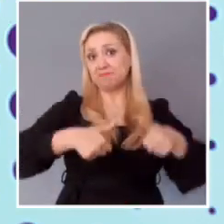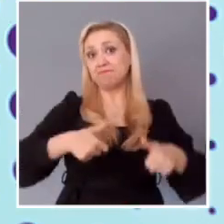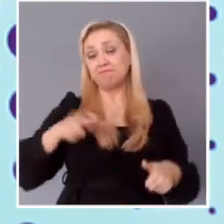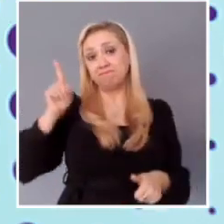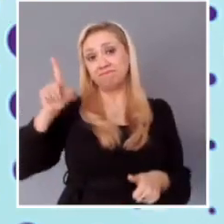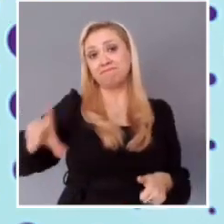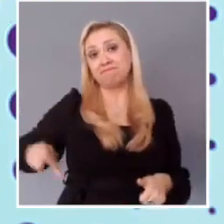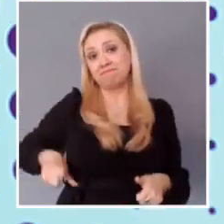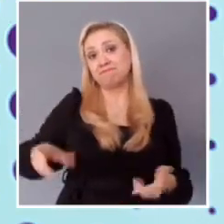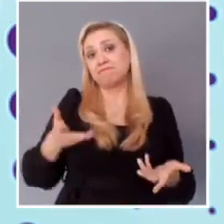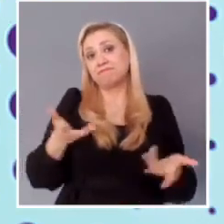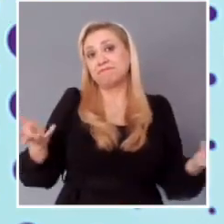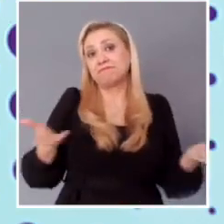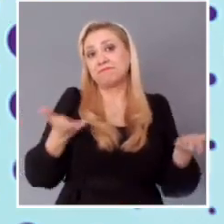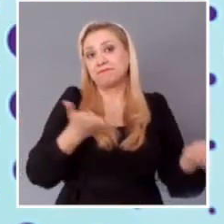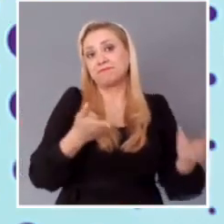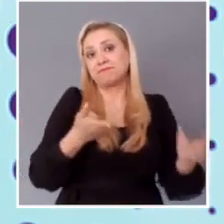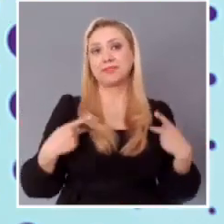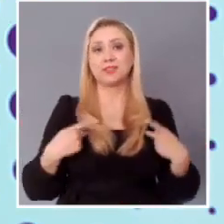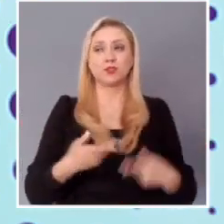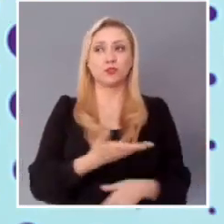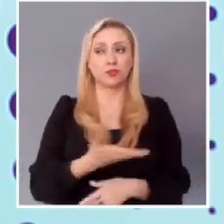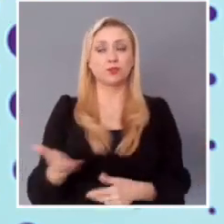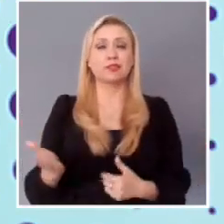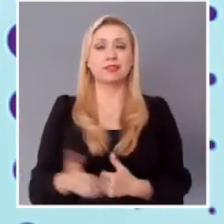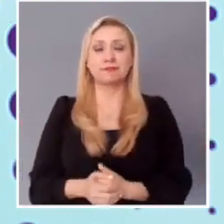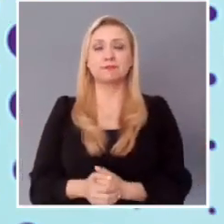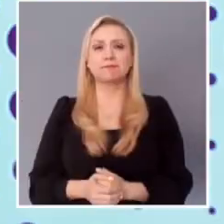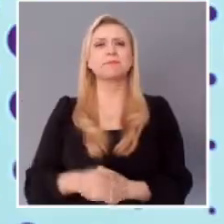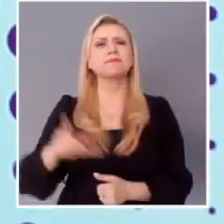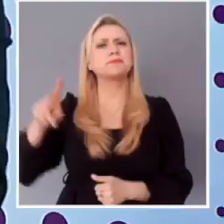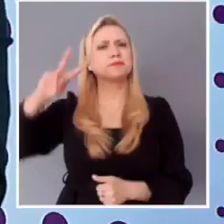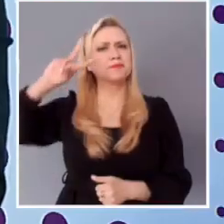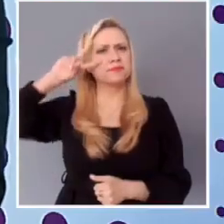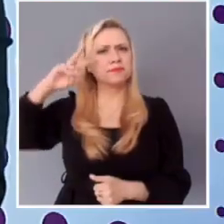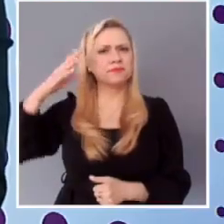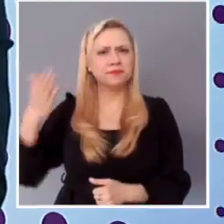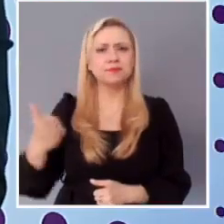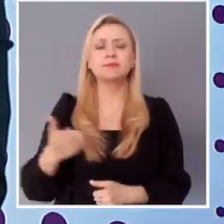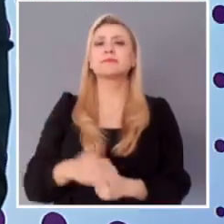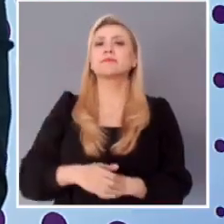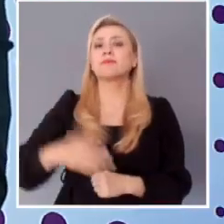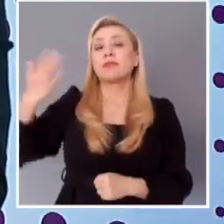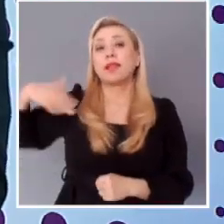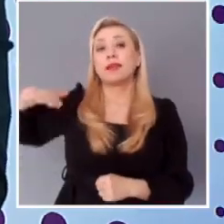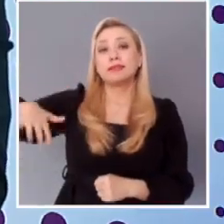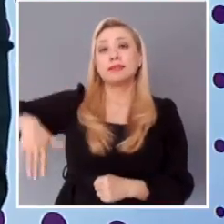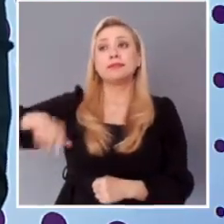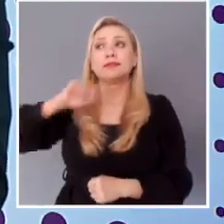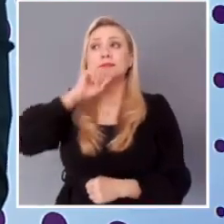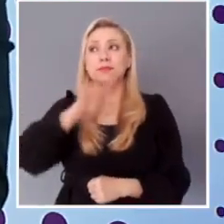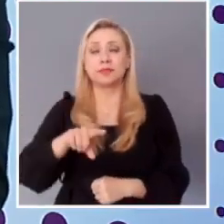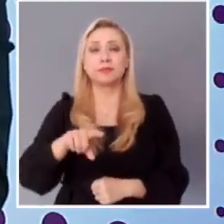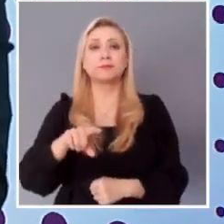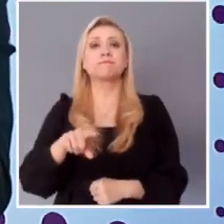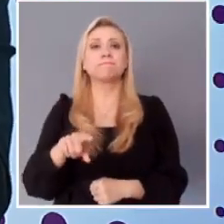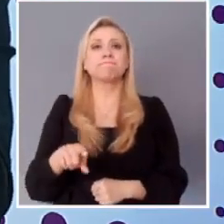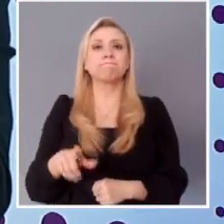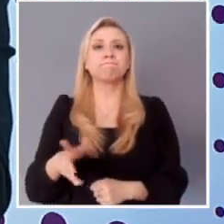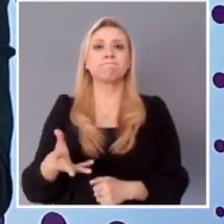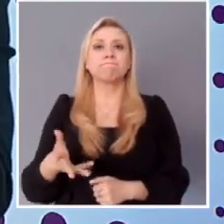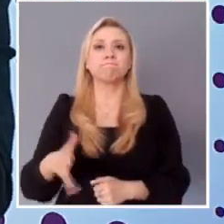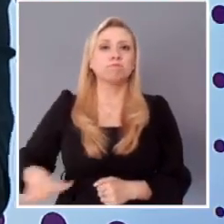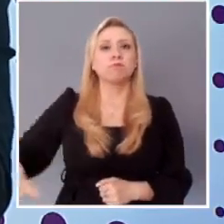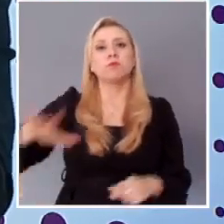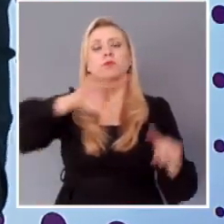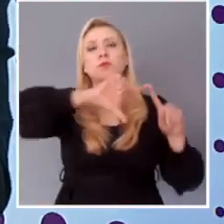para las personas. Víctor, ¿cuáles son tus conclusiones, reflexiones finales? Además de lo que ya se ha mencionado, yo diría que a nivel